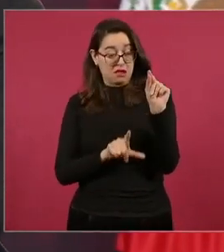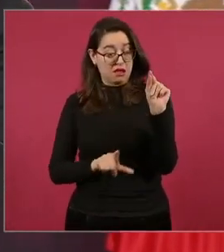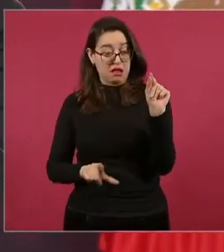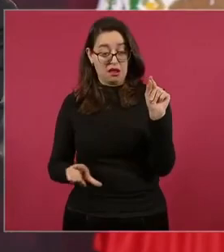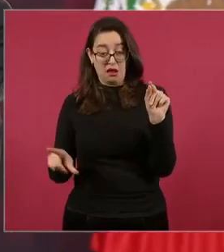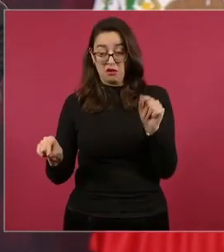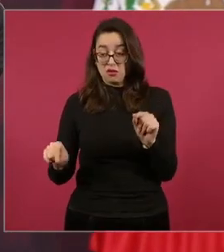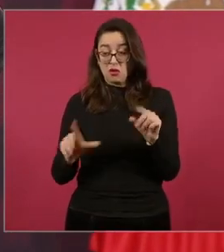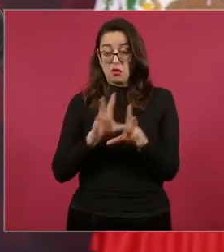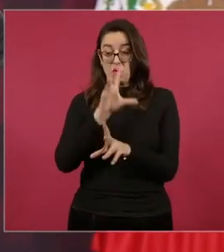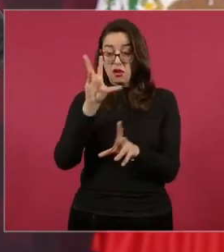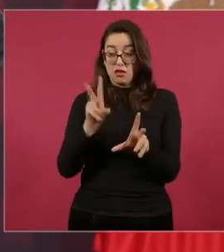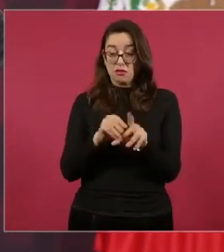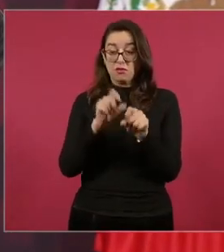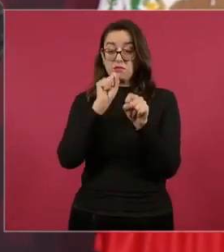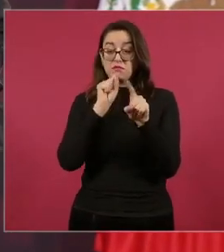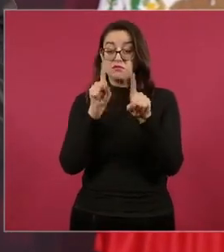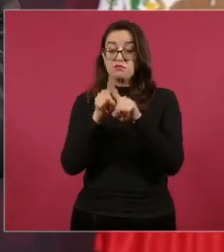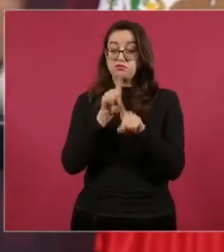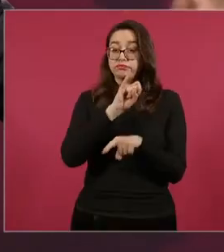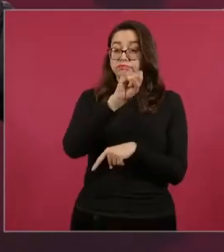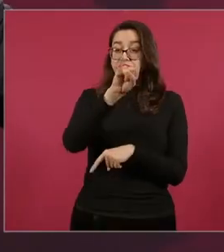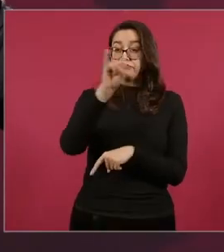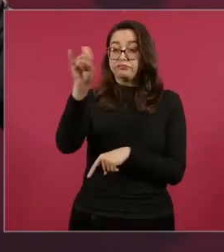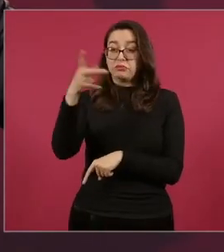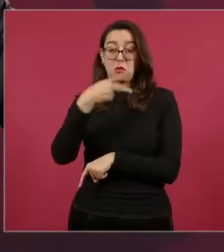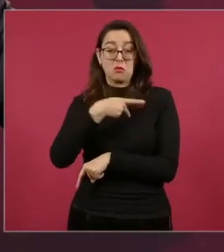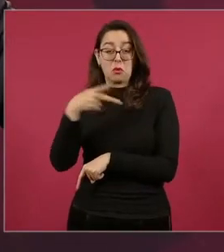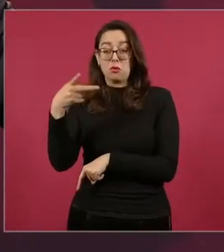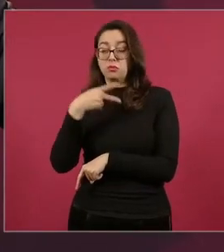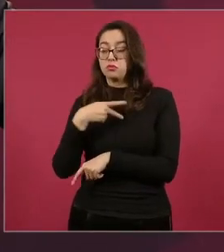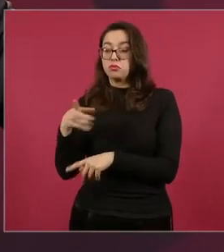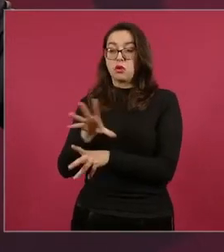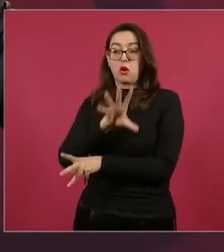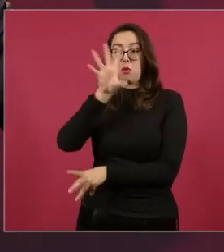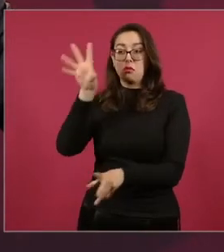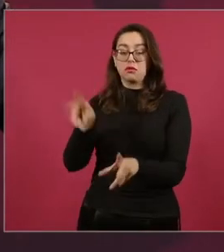las zonas más pobres están atendidos.